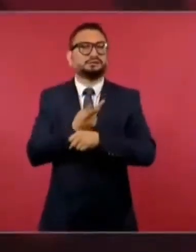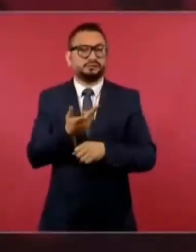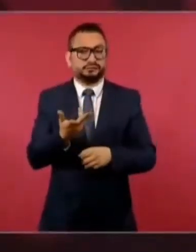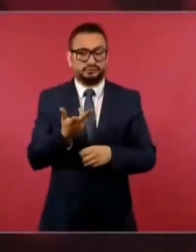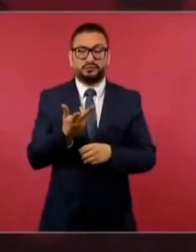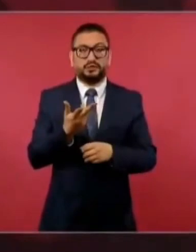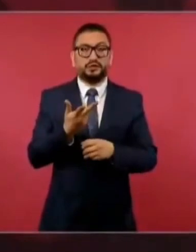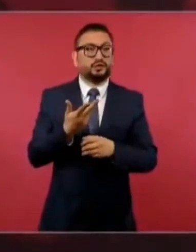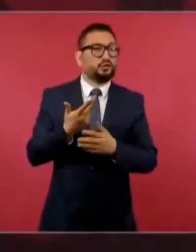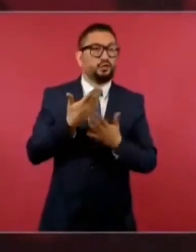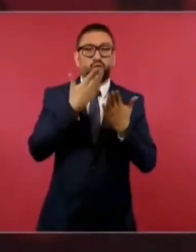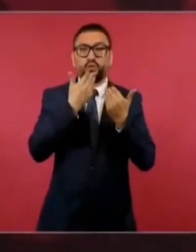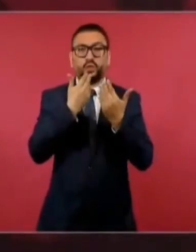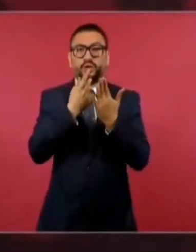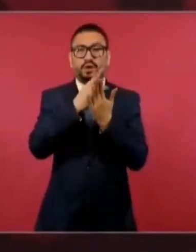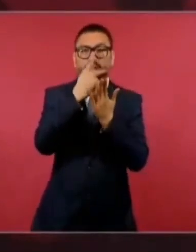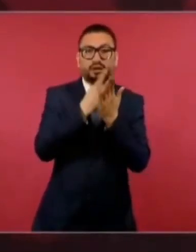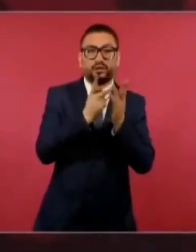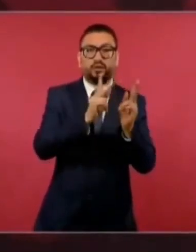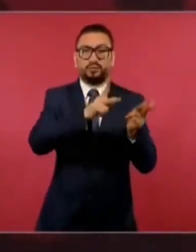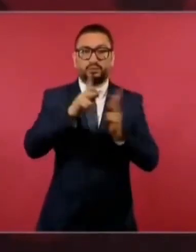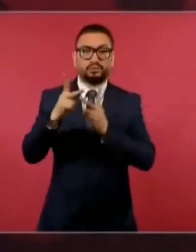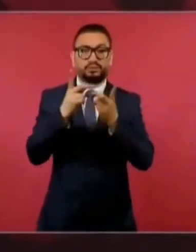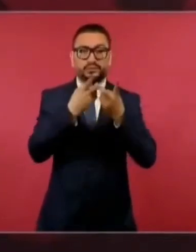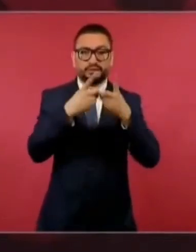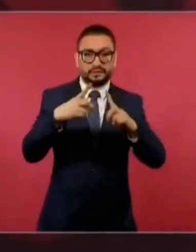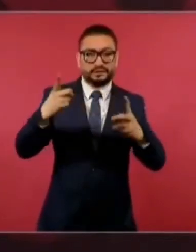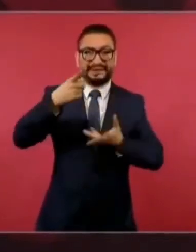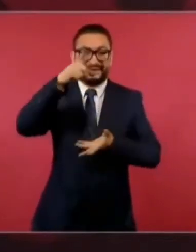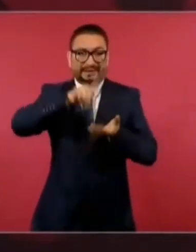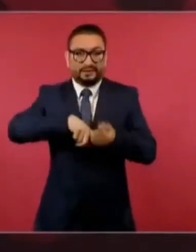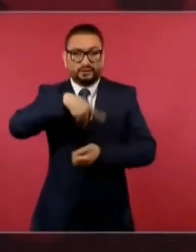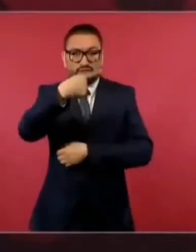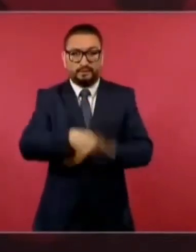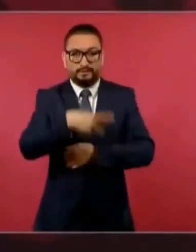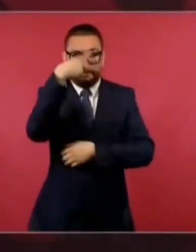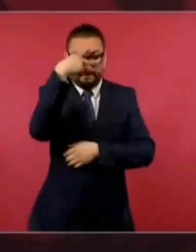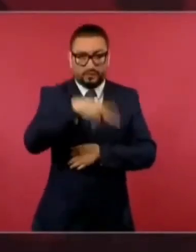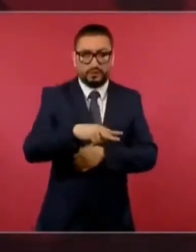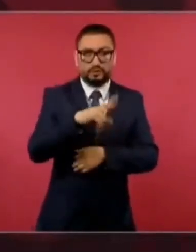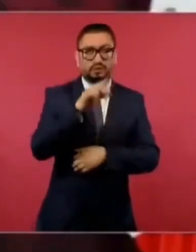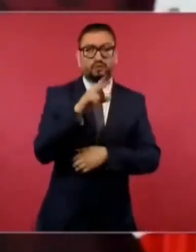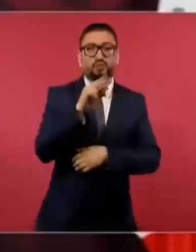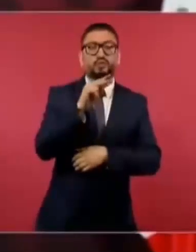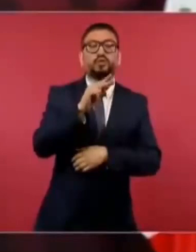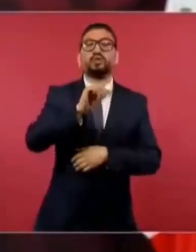no había planes de desarrollo propios, sino eran las recetas